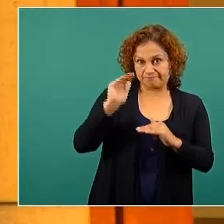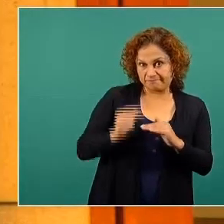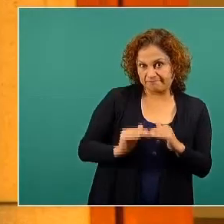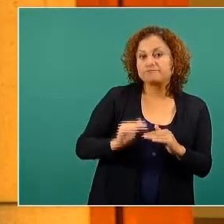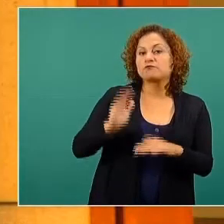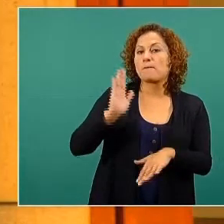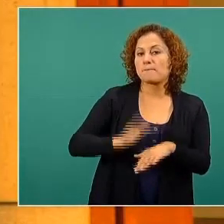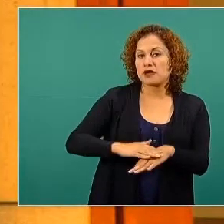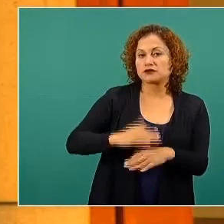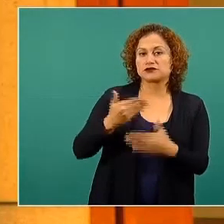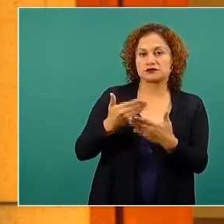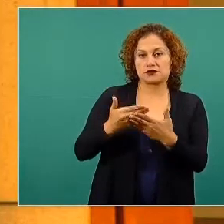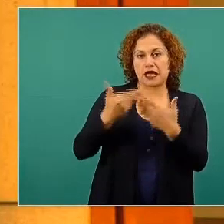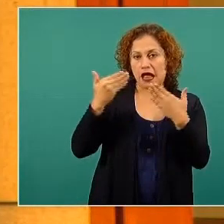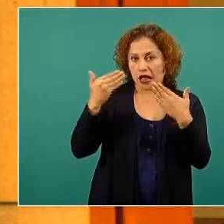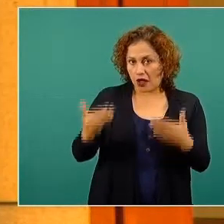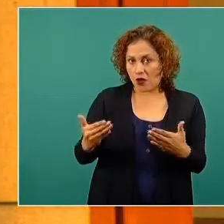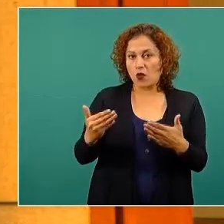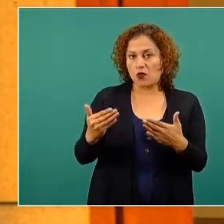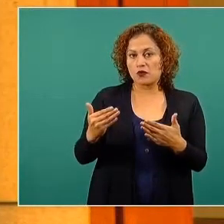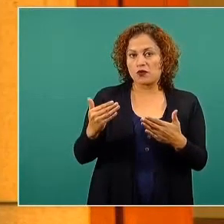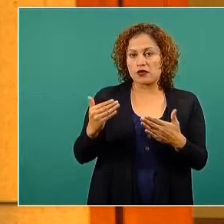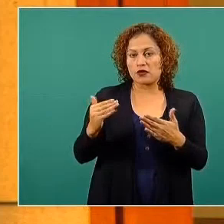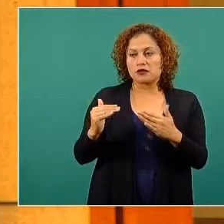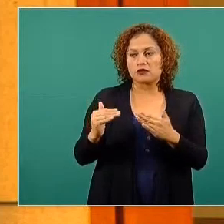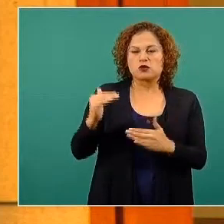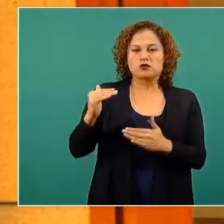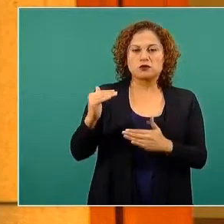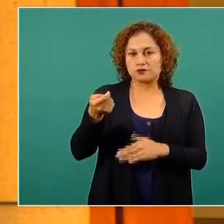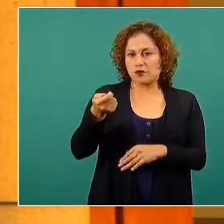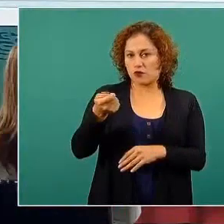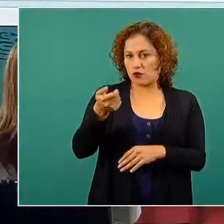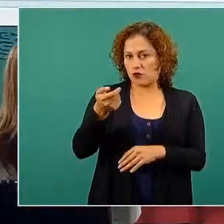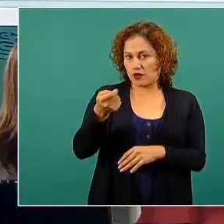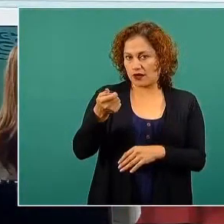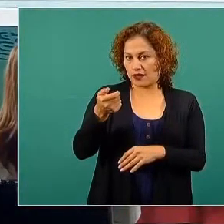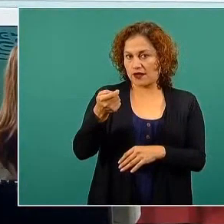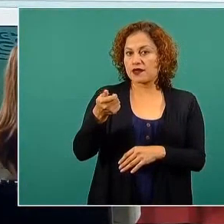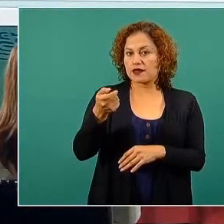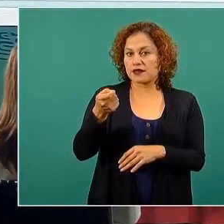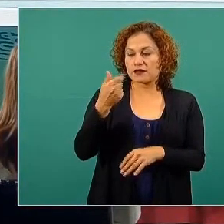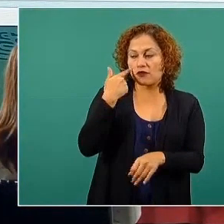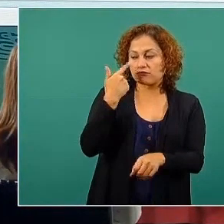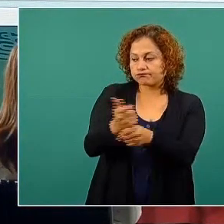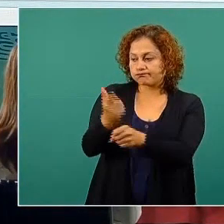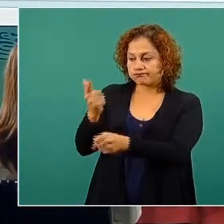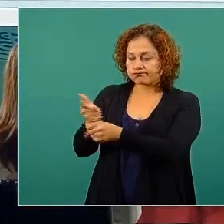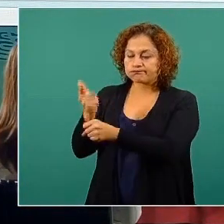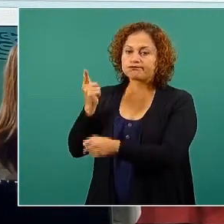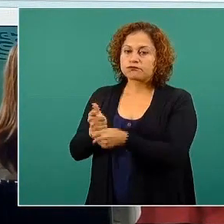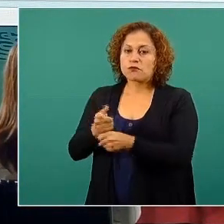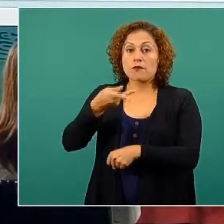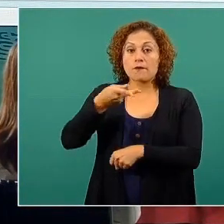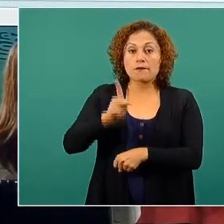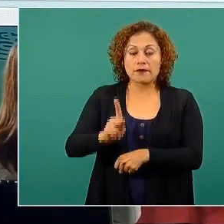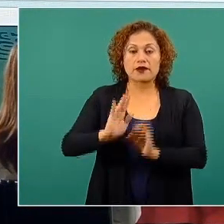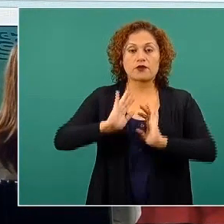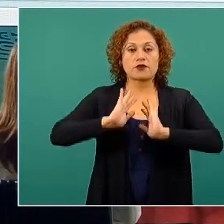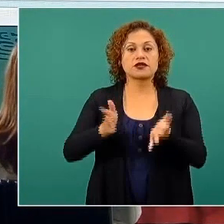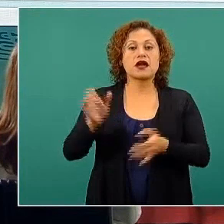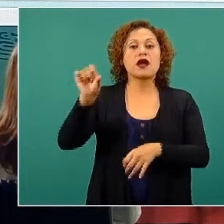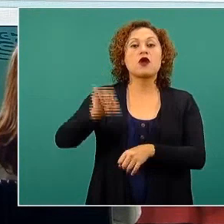reducción, y ha habido un incremento en la notificación de casos. Afortunadamente, hoy viernes,